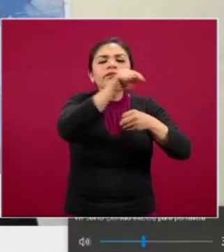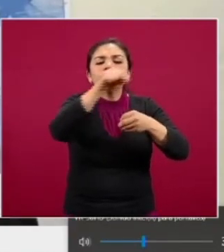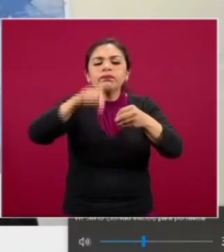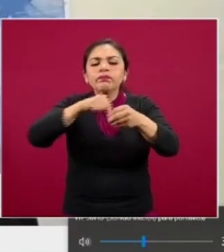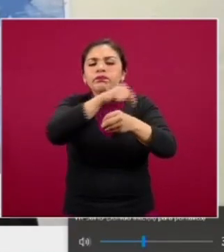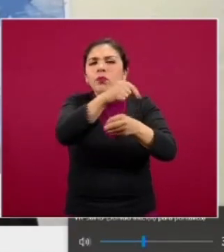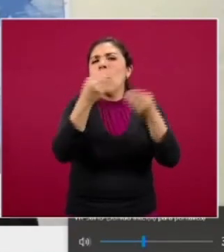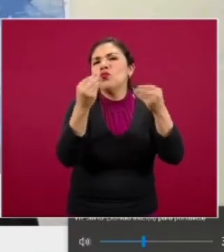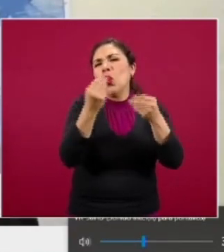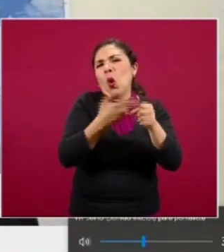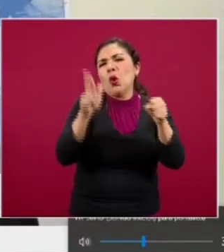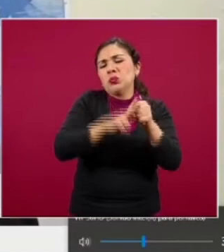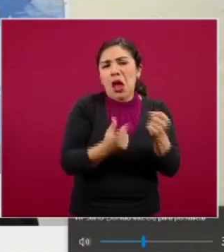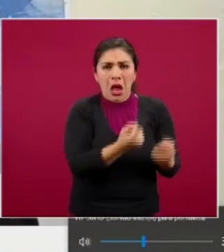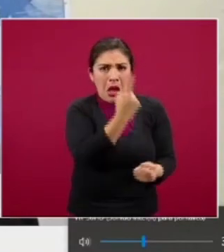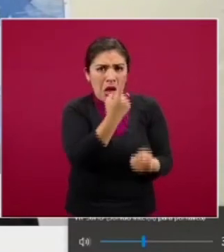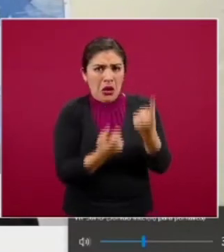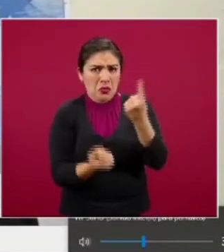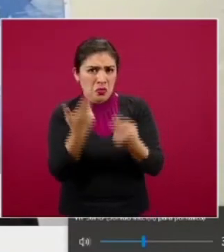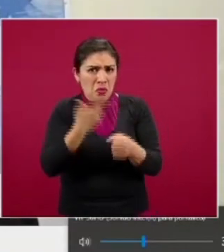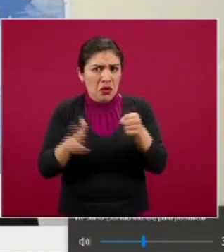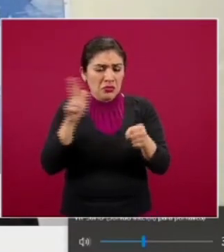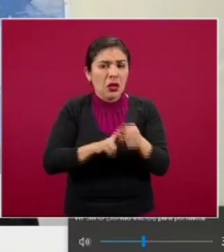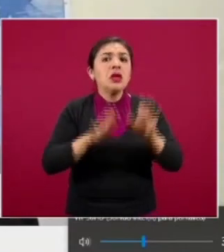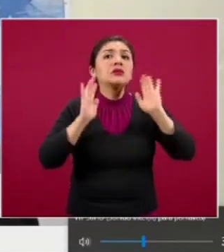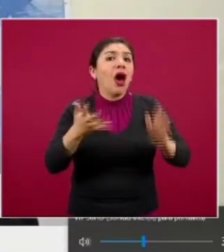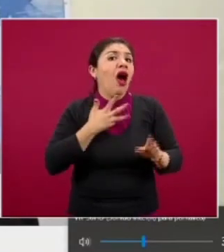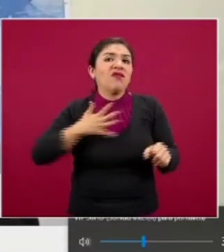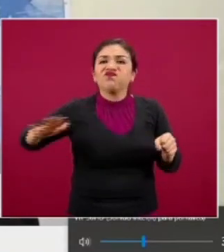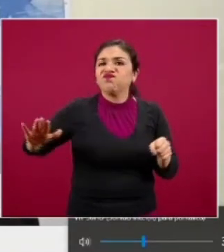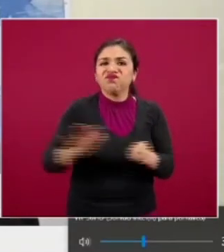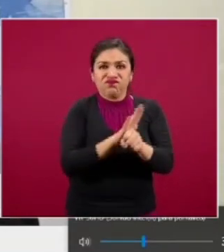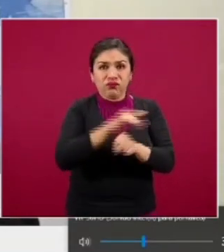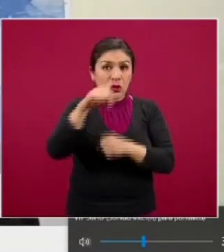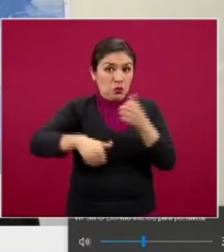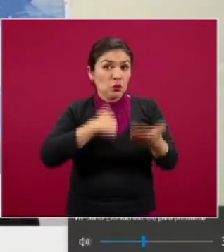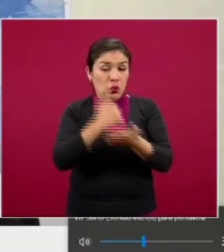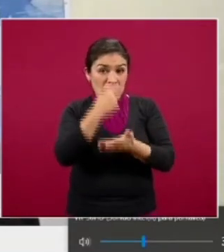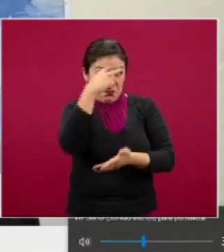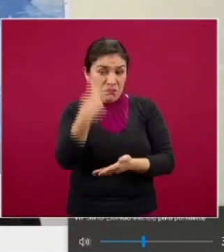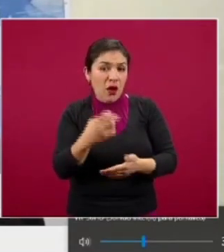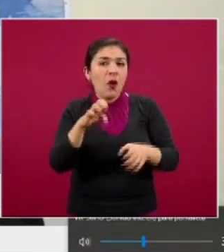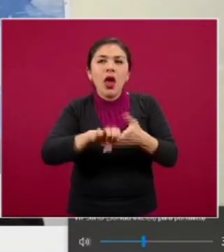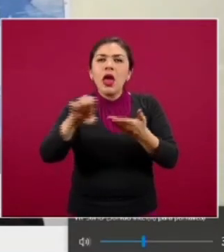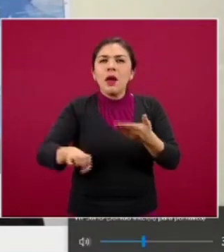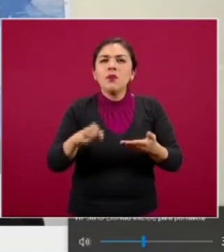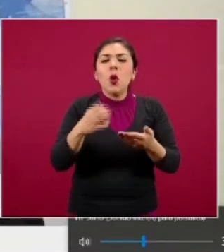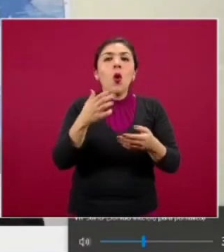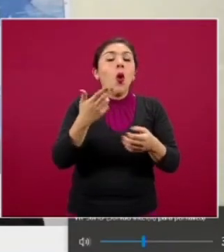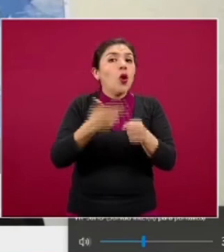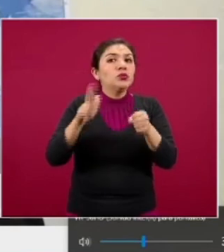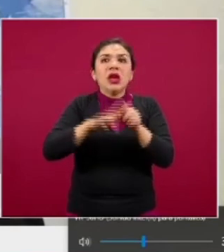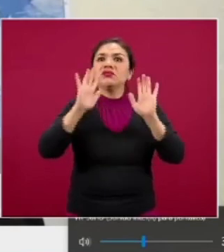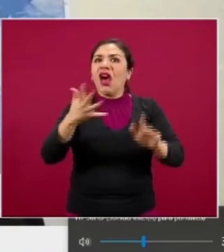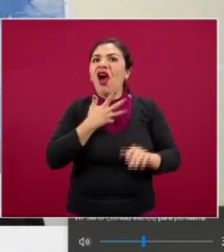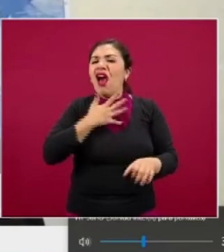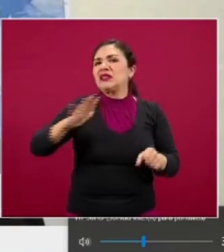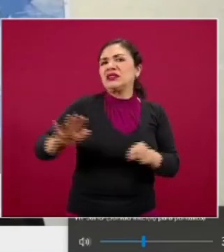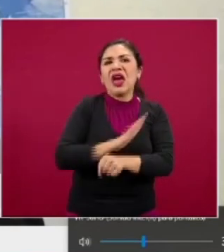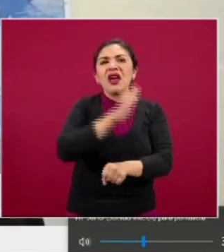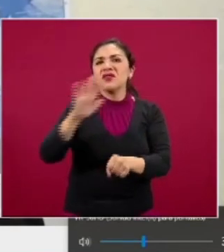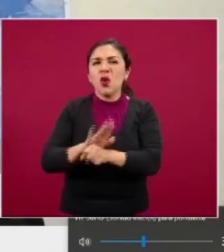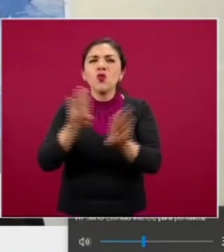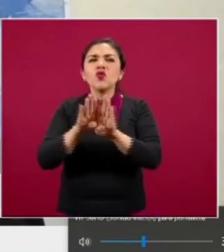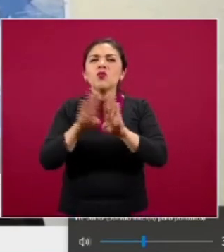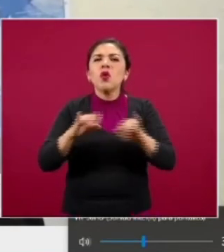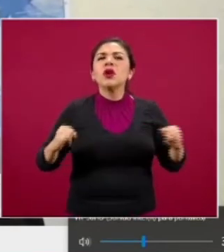COVID. Hay hospitales que están ya saturados. En la Ciudad de México, por ejemplo, hay hospitales completamente llenos, algunos de los